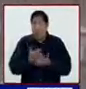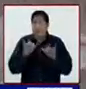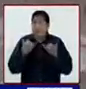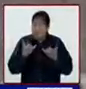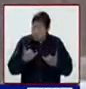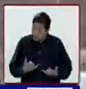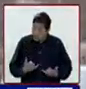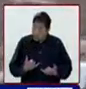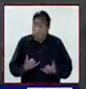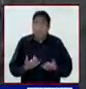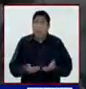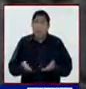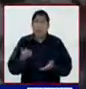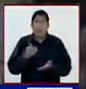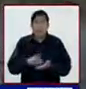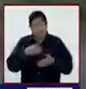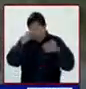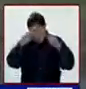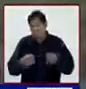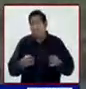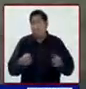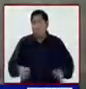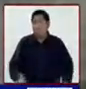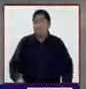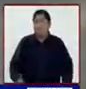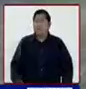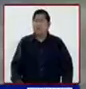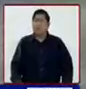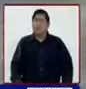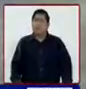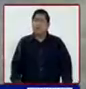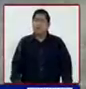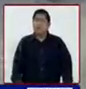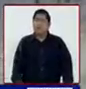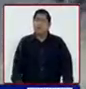hoy nuevamente ha sido ratificado.